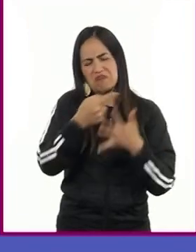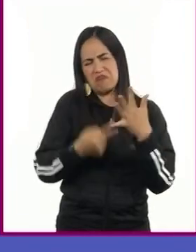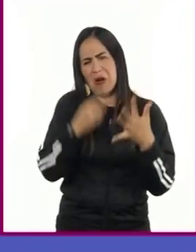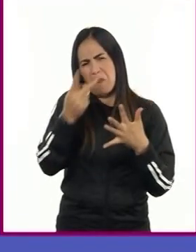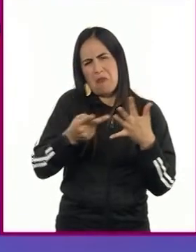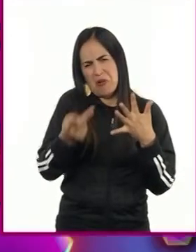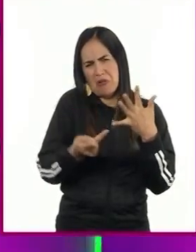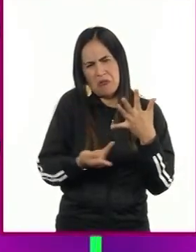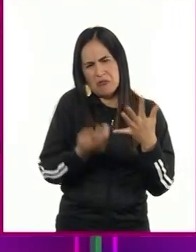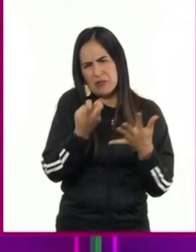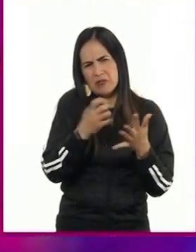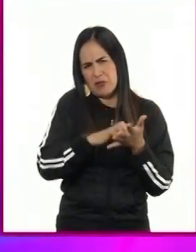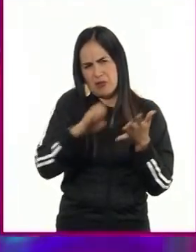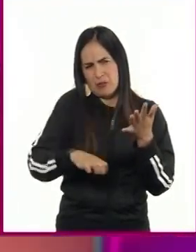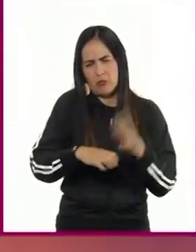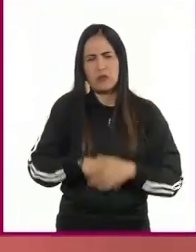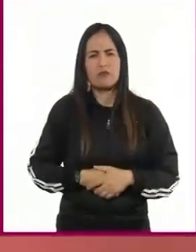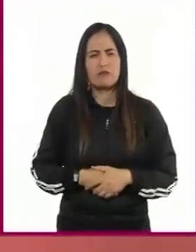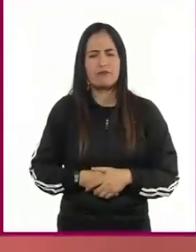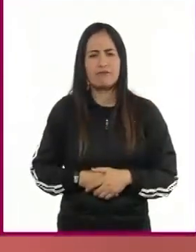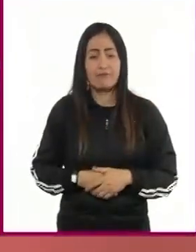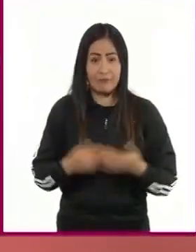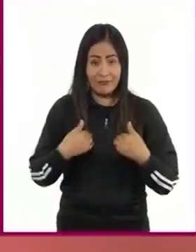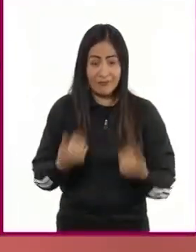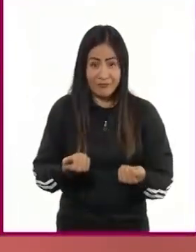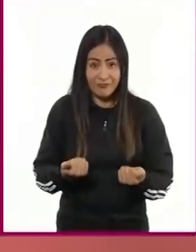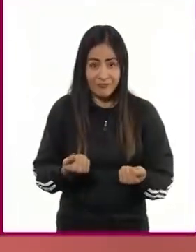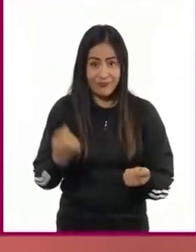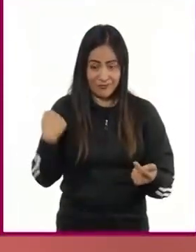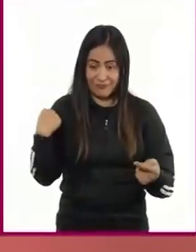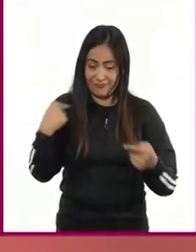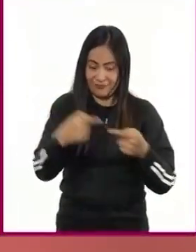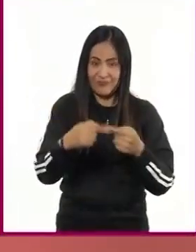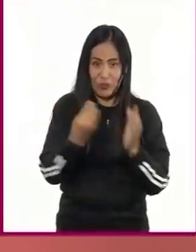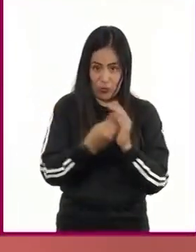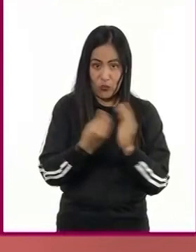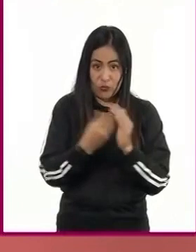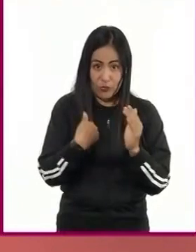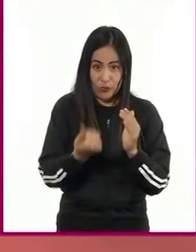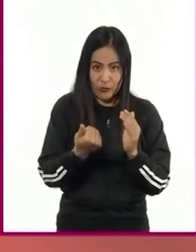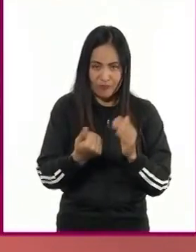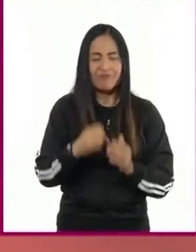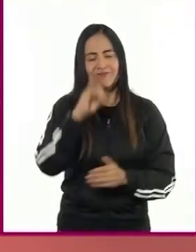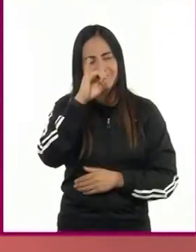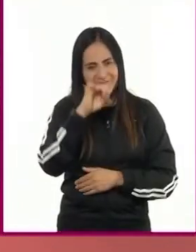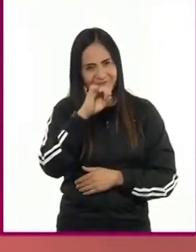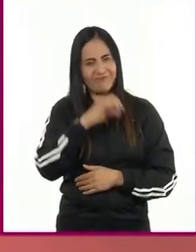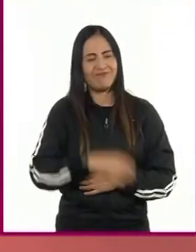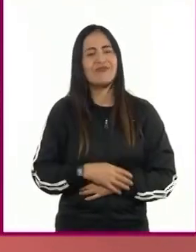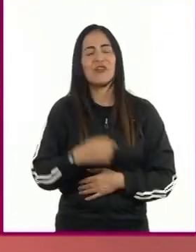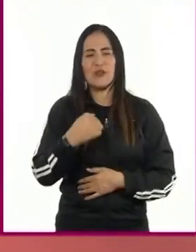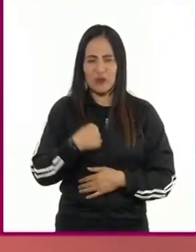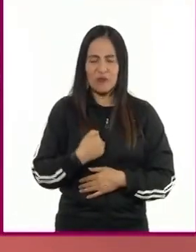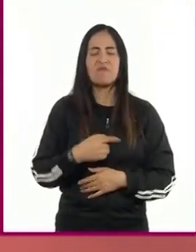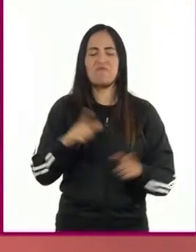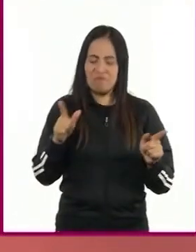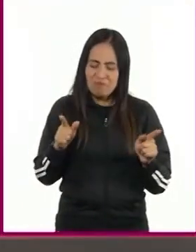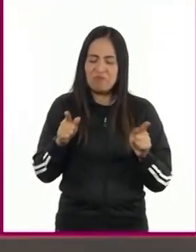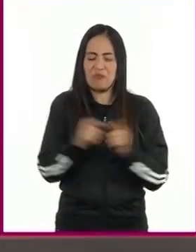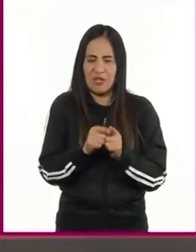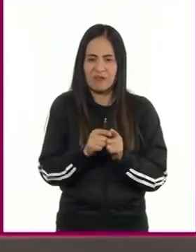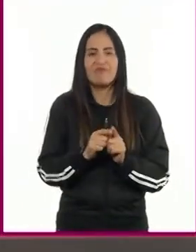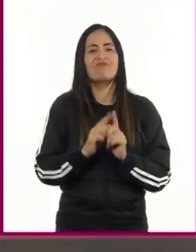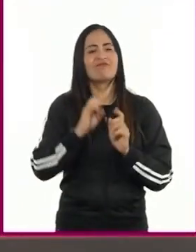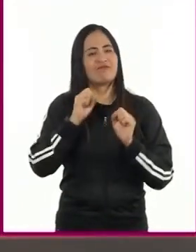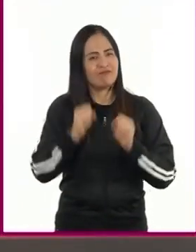solamente algunas. Nos quedó claro lo trabajado en esta sesión, profesora. Creo que ahora sí concluimos. Así es,